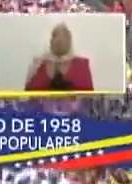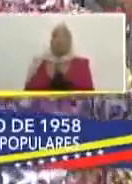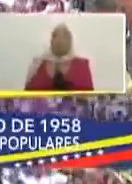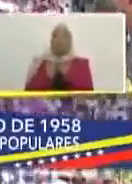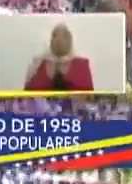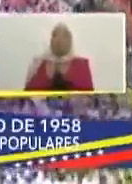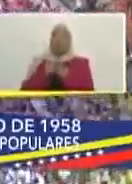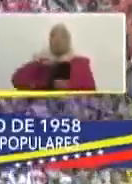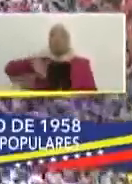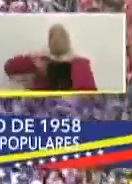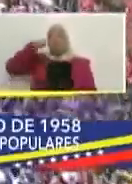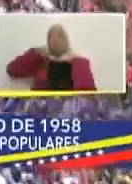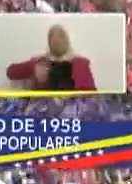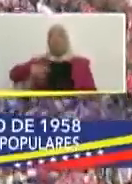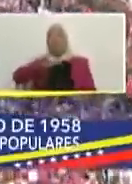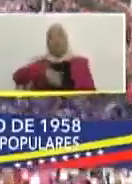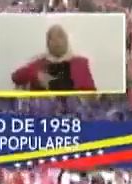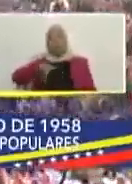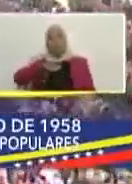que nuestro pueblo dio